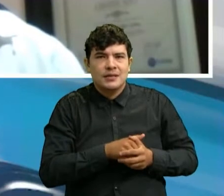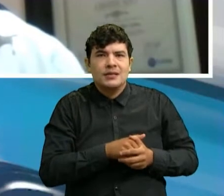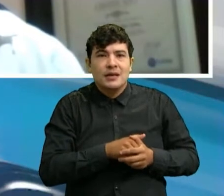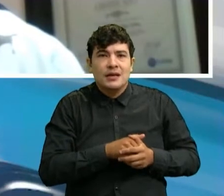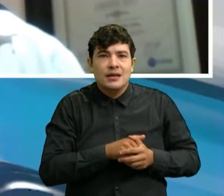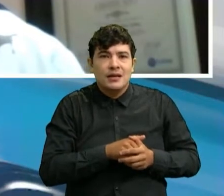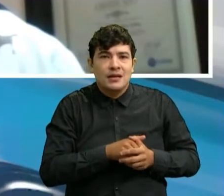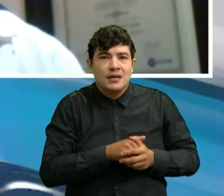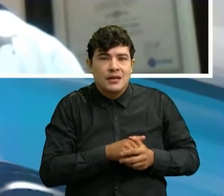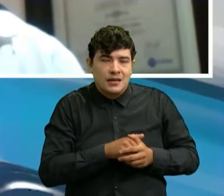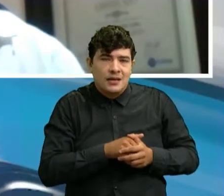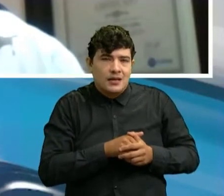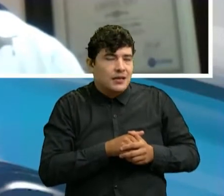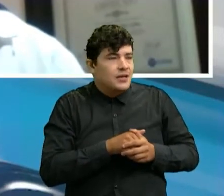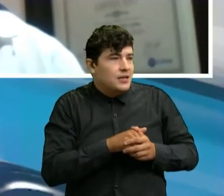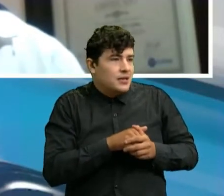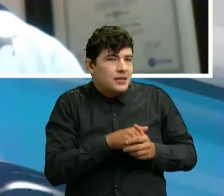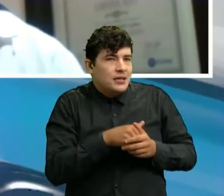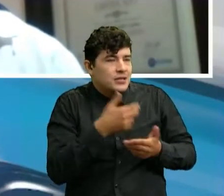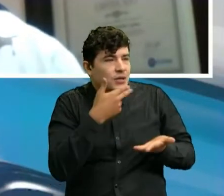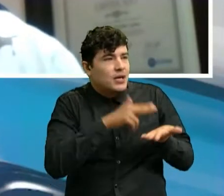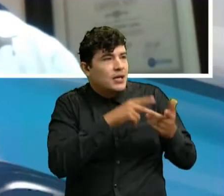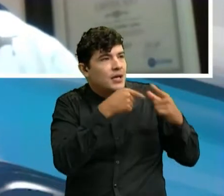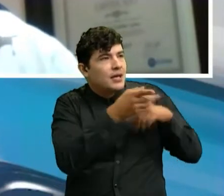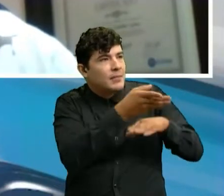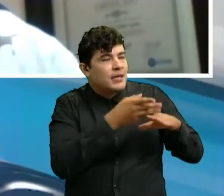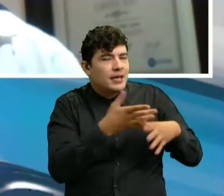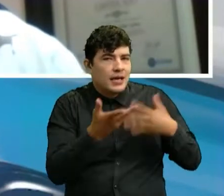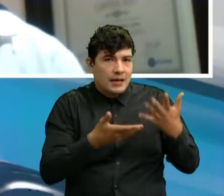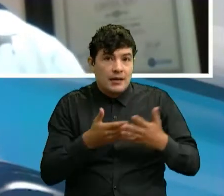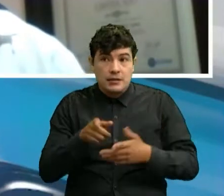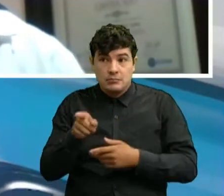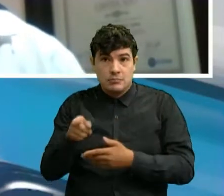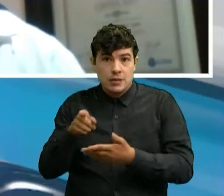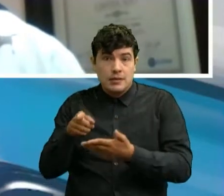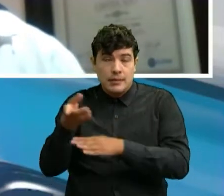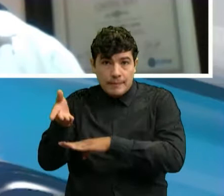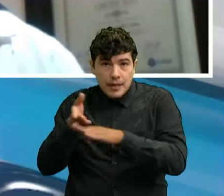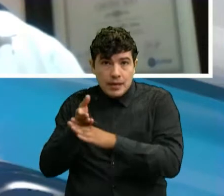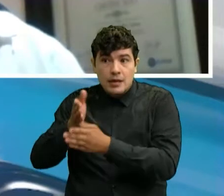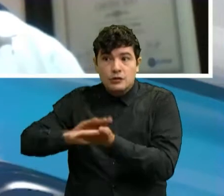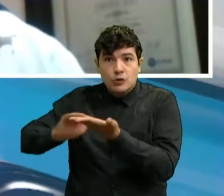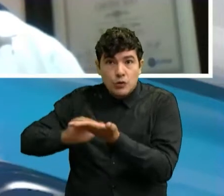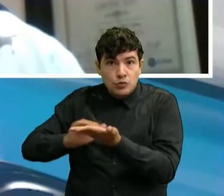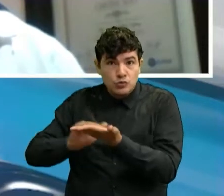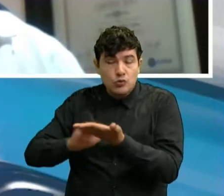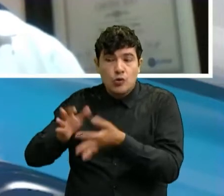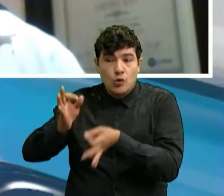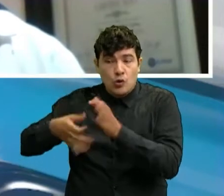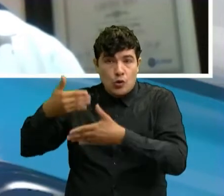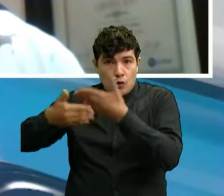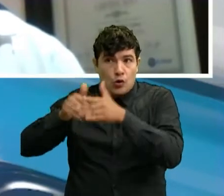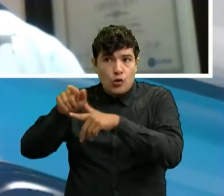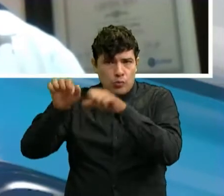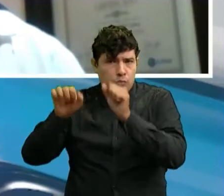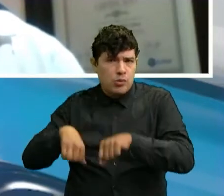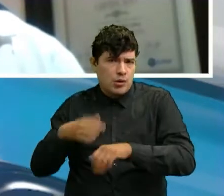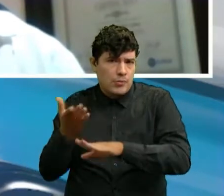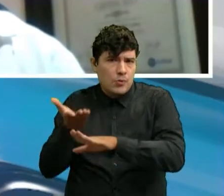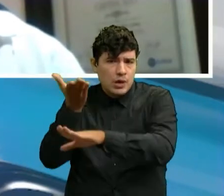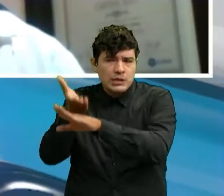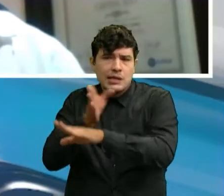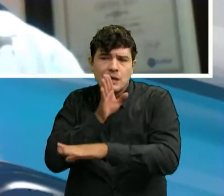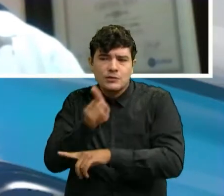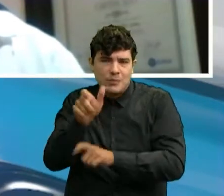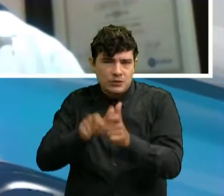al recurso de reposición. El recurso de reposición ya en estrados judiciales, ante jueces, magistrados, pues normalmente es interpuesto